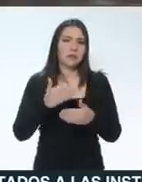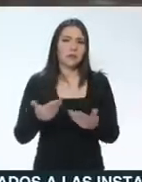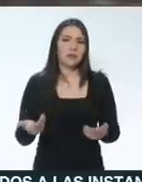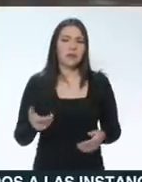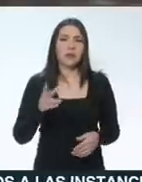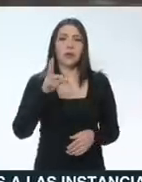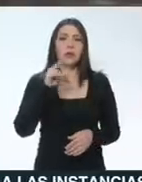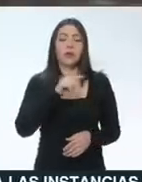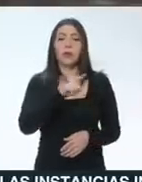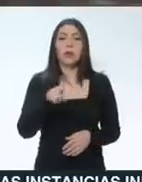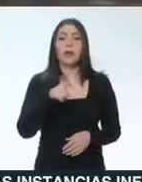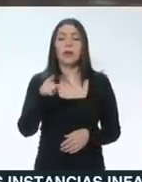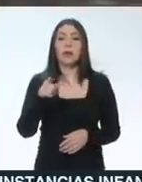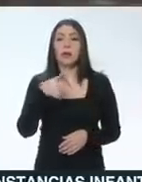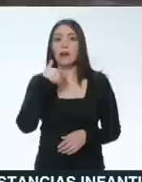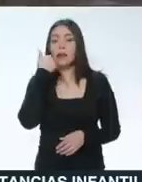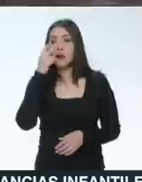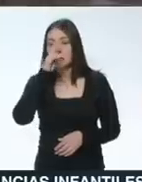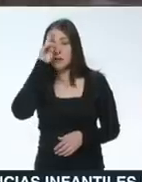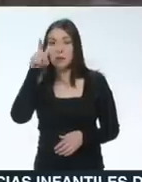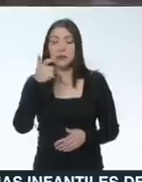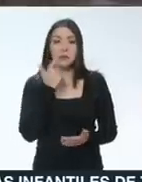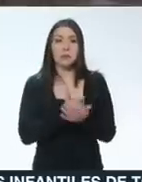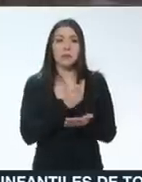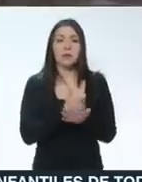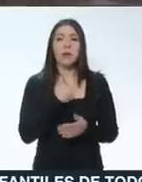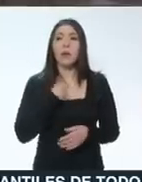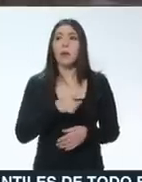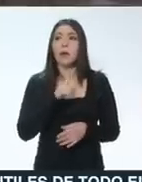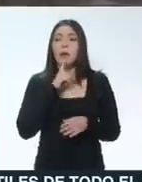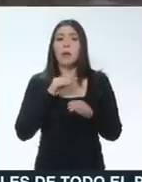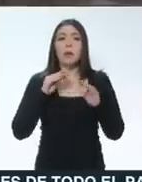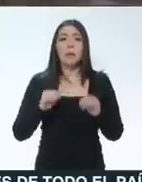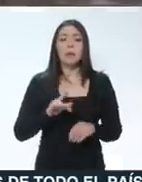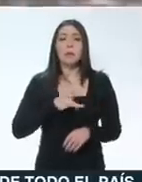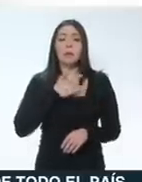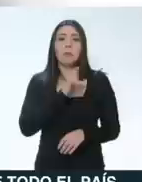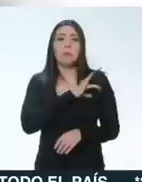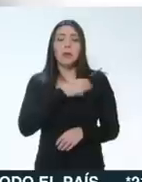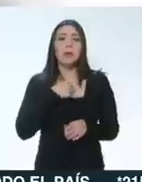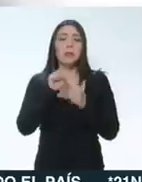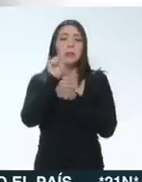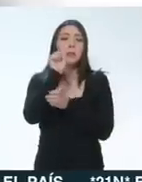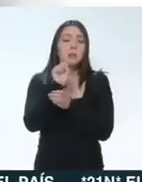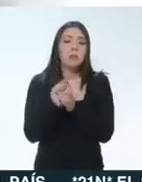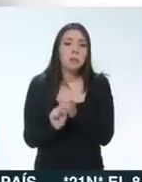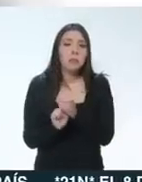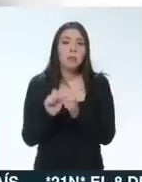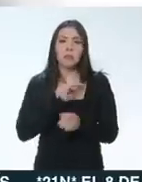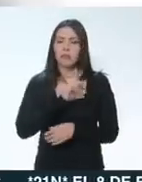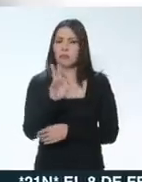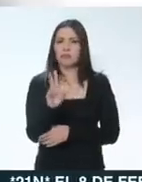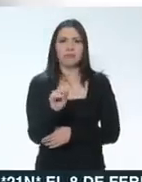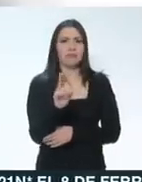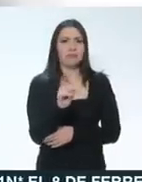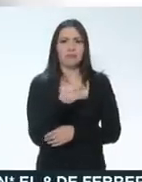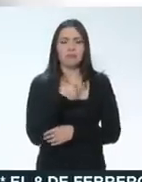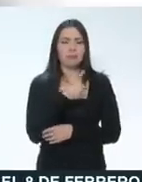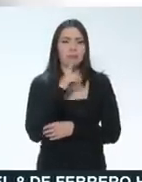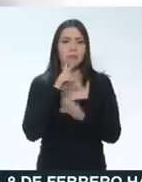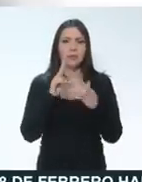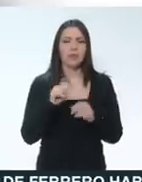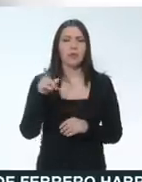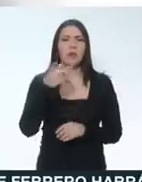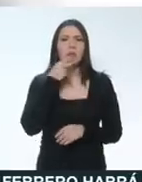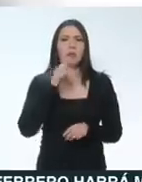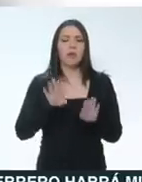No nos van a callar, que es lo que están tratando de hacer. El tipo de mensaje que yo recibí, bueno, tiene una carga 100%